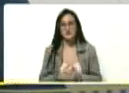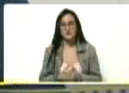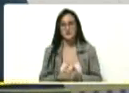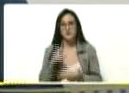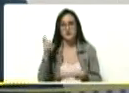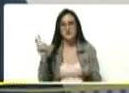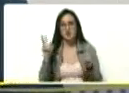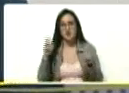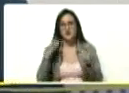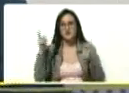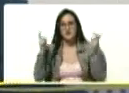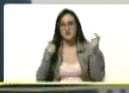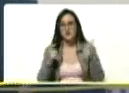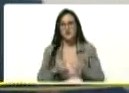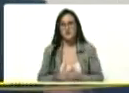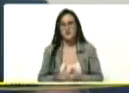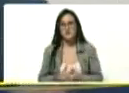Chávez,